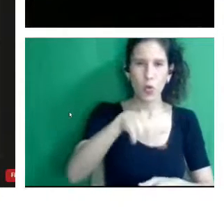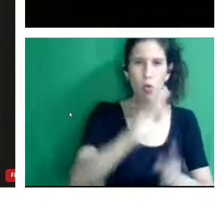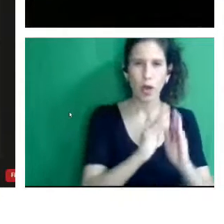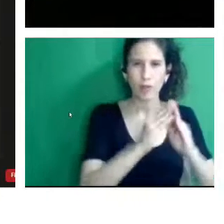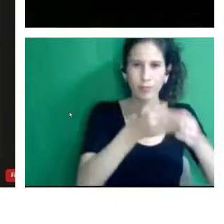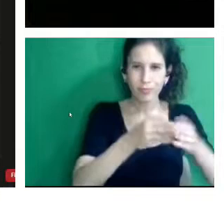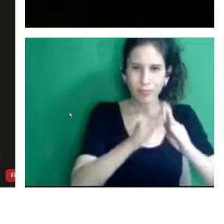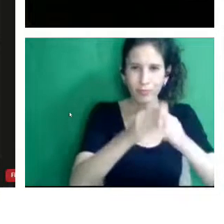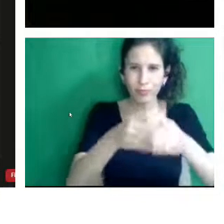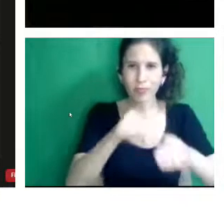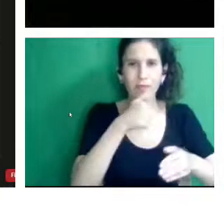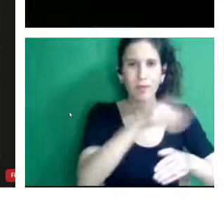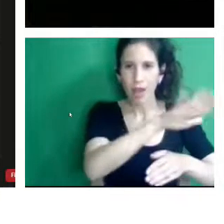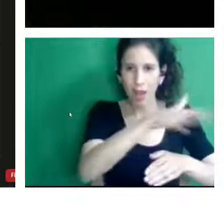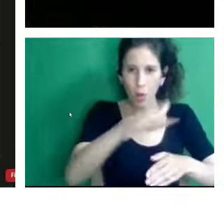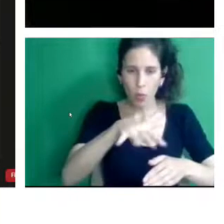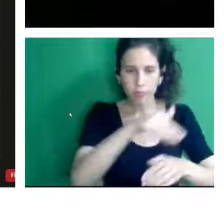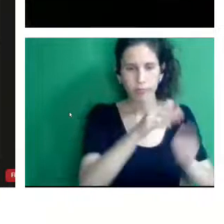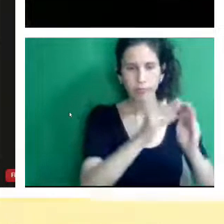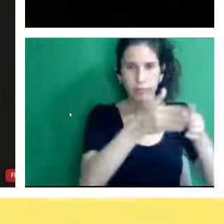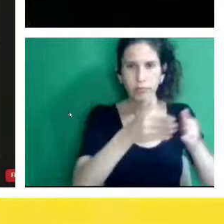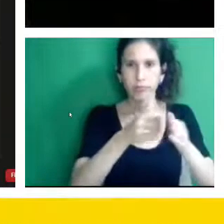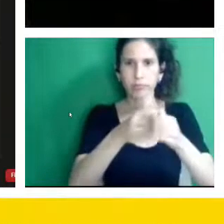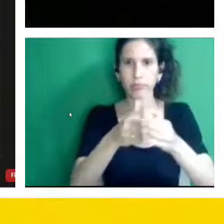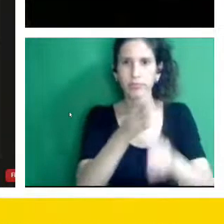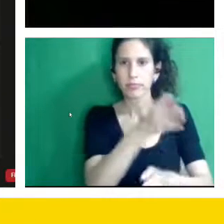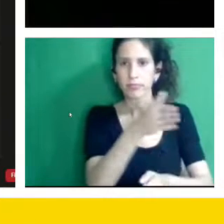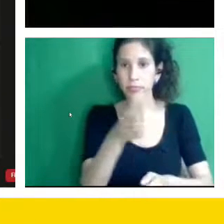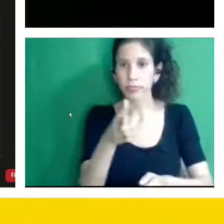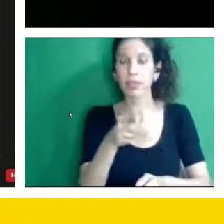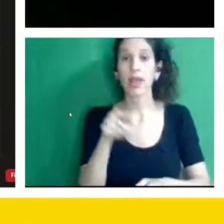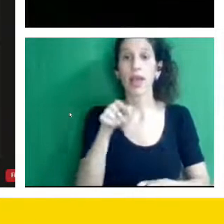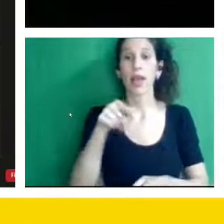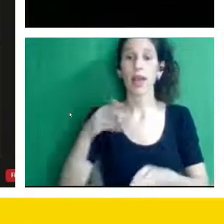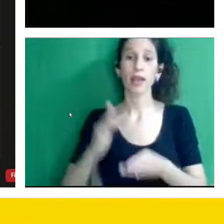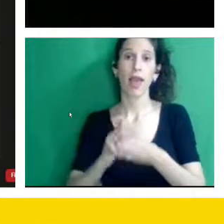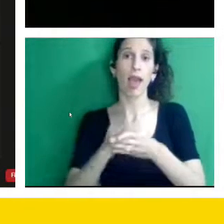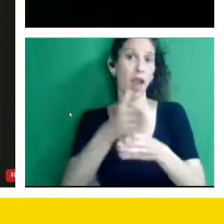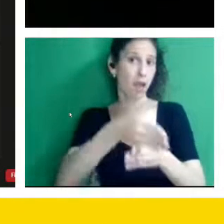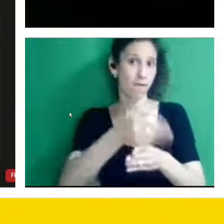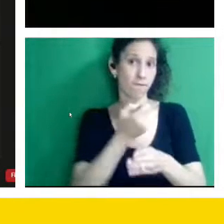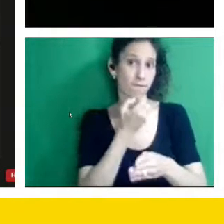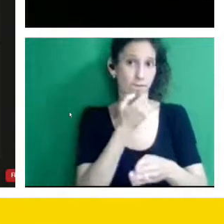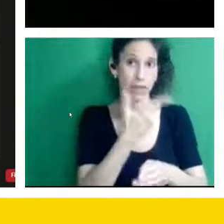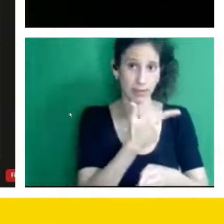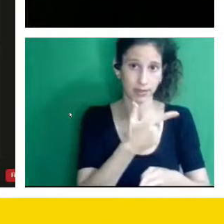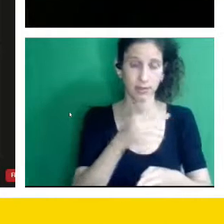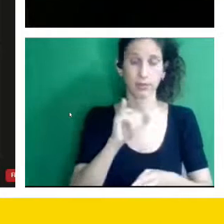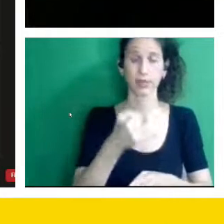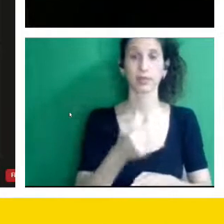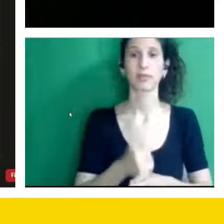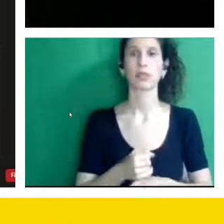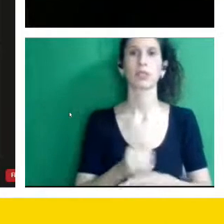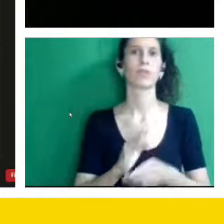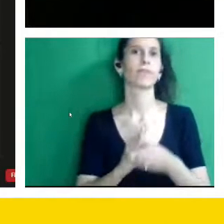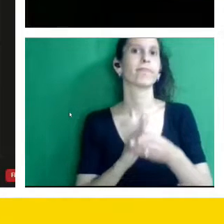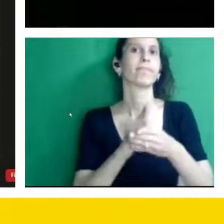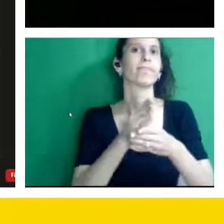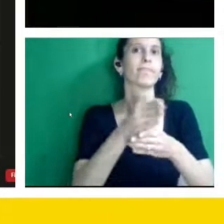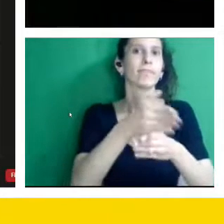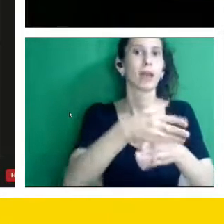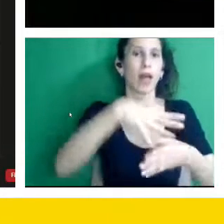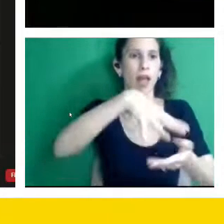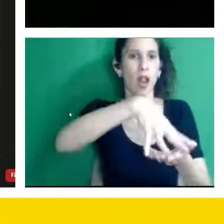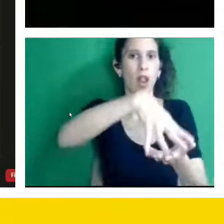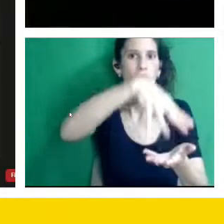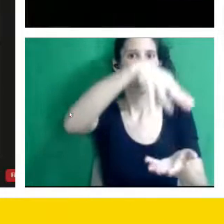ningún problema, pero solo puedes acceder al edificio si vas a comprar un boleto. No, la